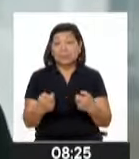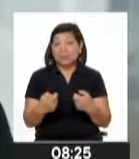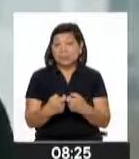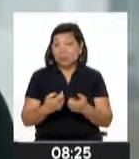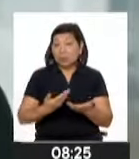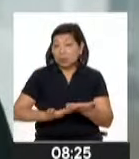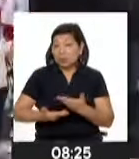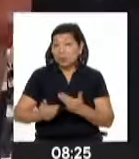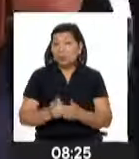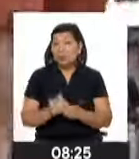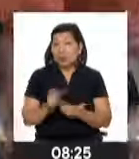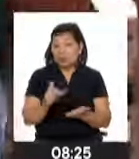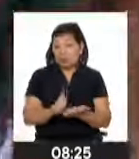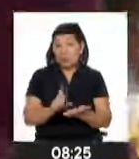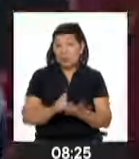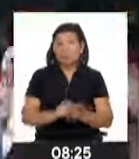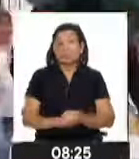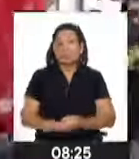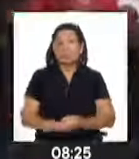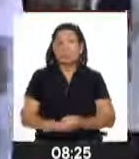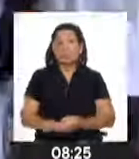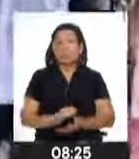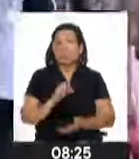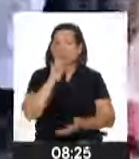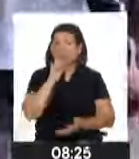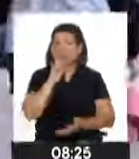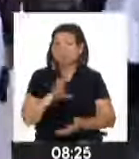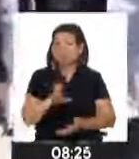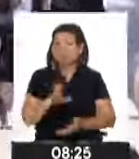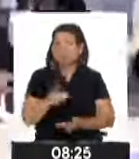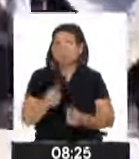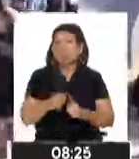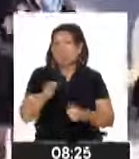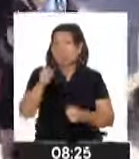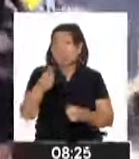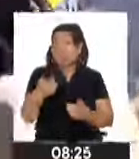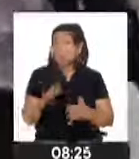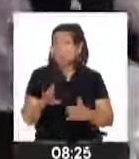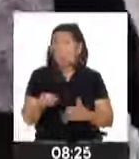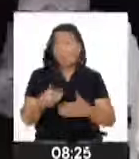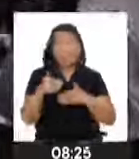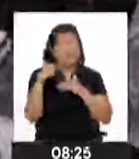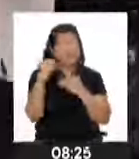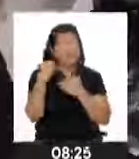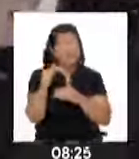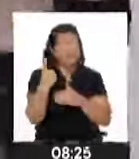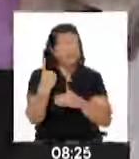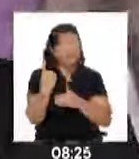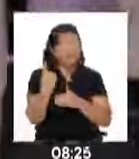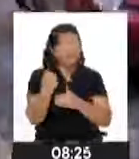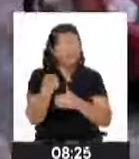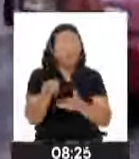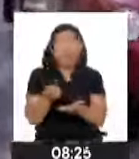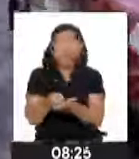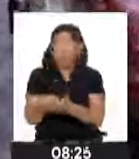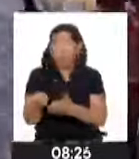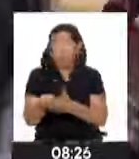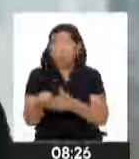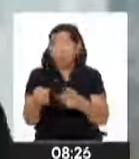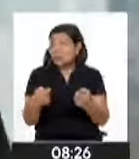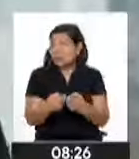de Comercio de Lima, Jaime Montenegro, destaca que el consumidor peruano ya no se limita a un solo tipo de producto por